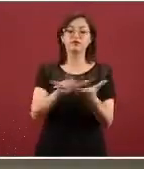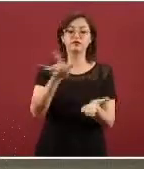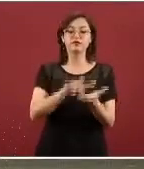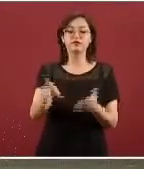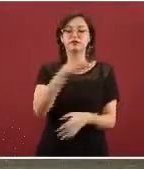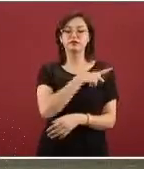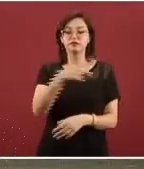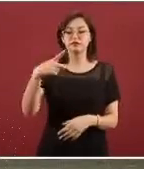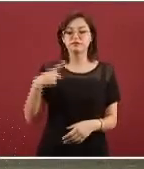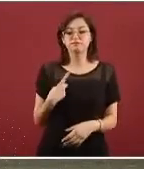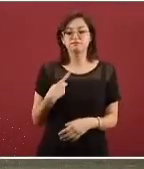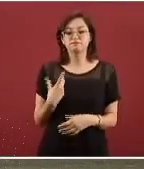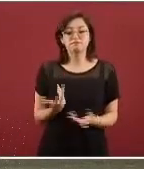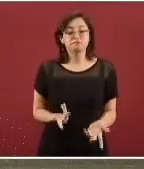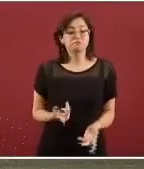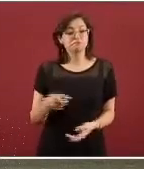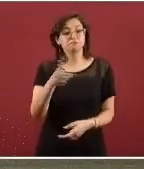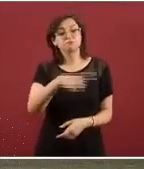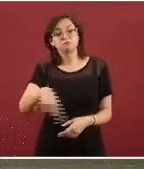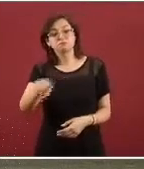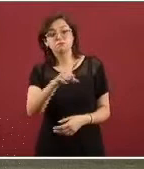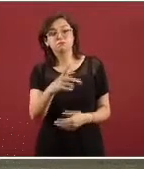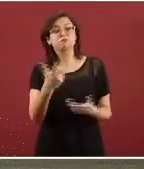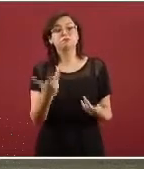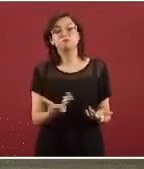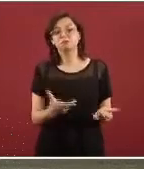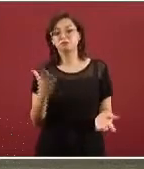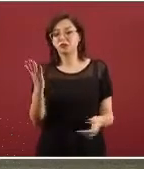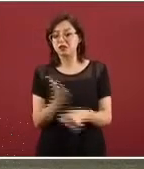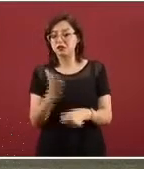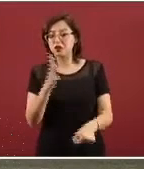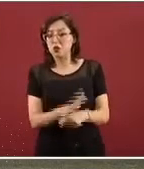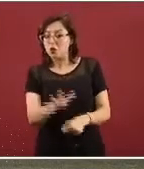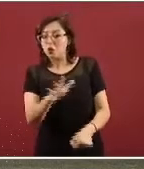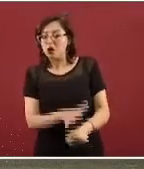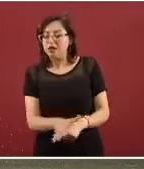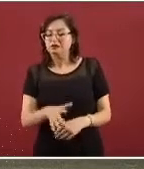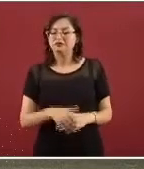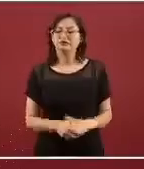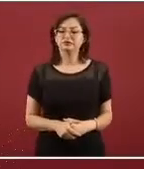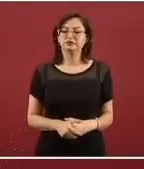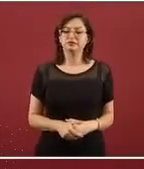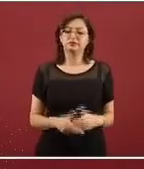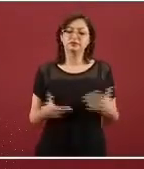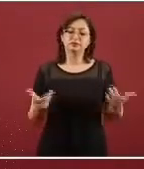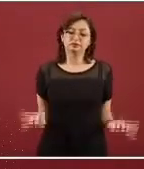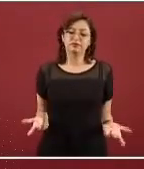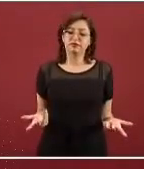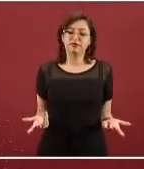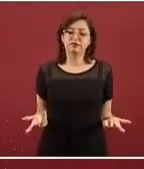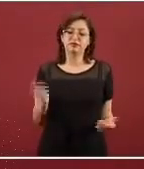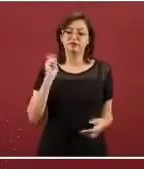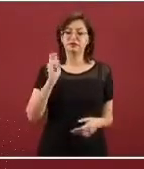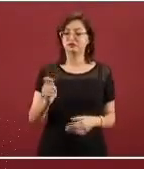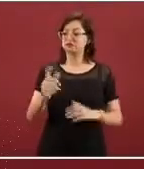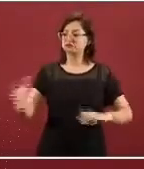usted dice qué consecuencias pueden tener, bueno, la más ominosa es excluirse de la solidaridad